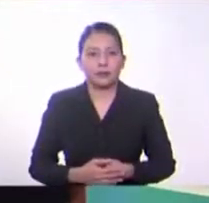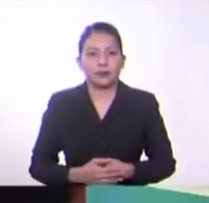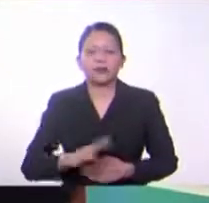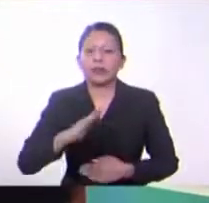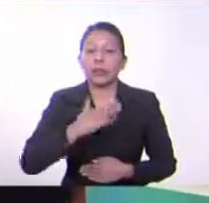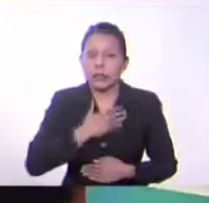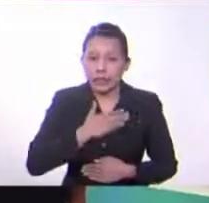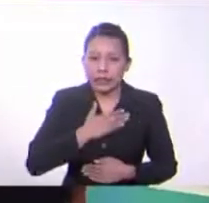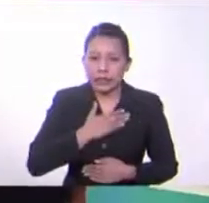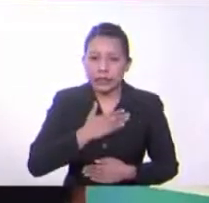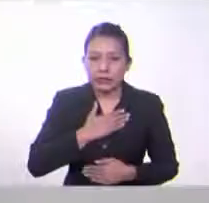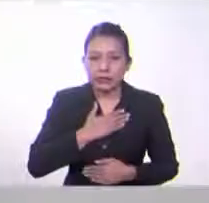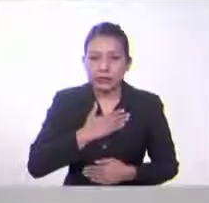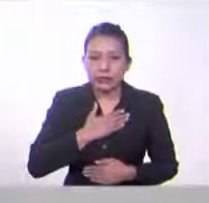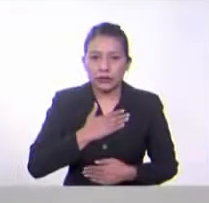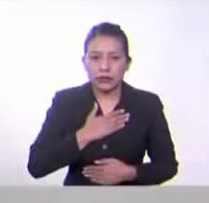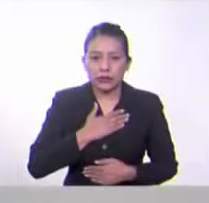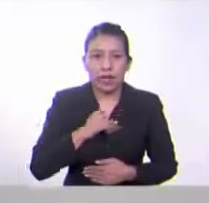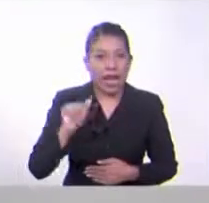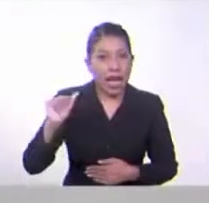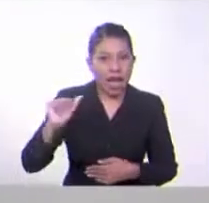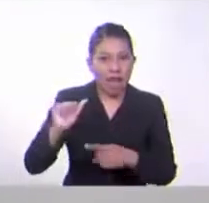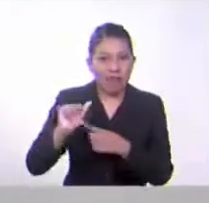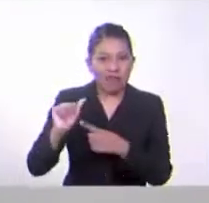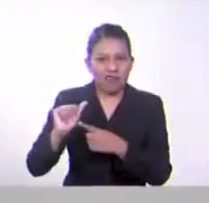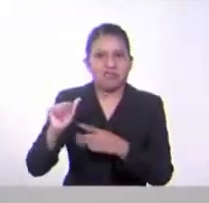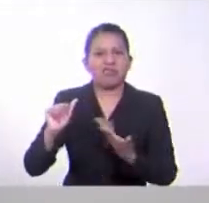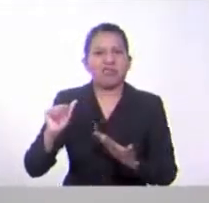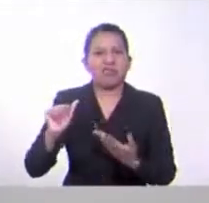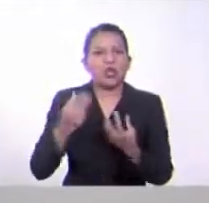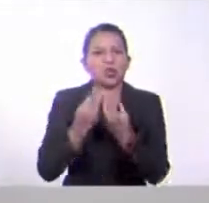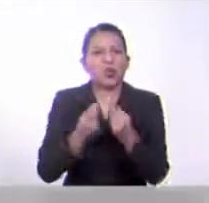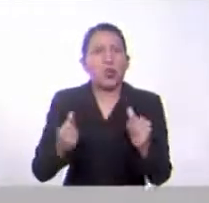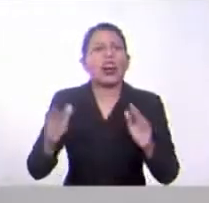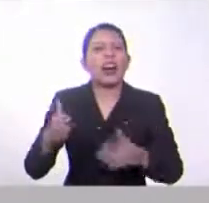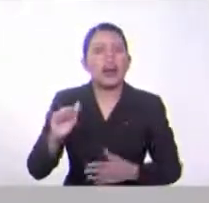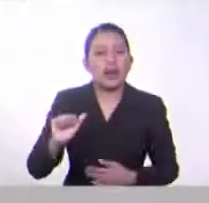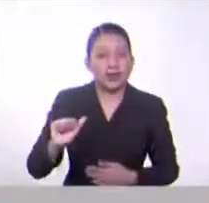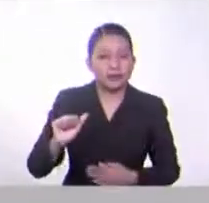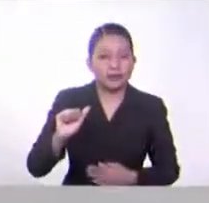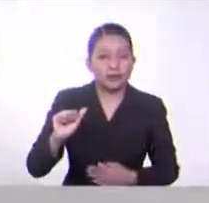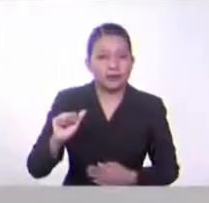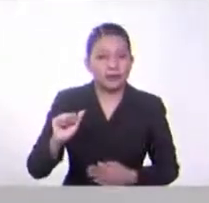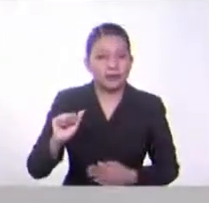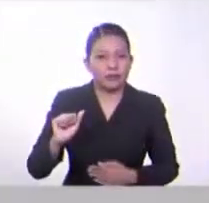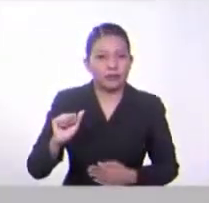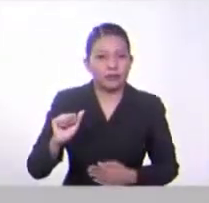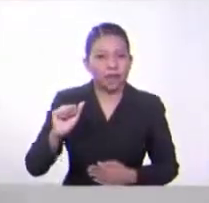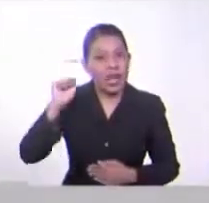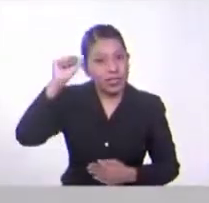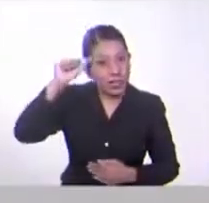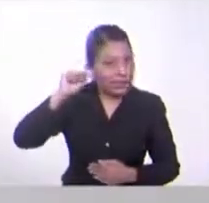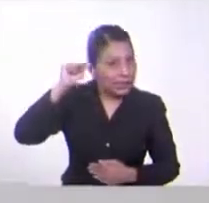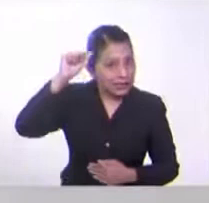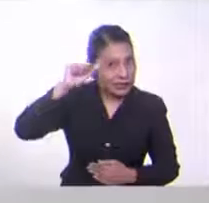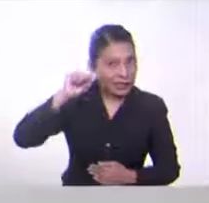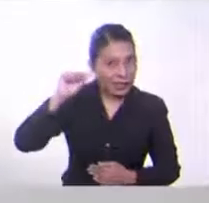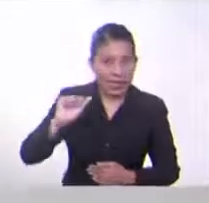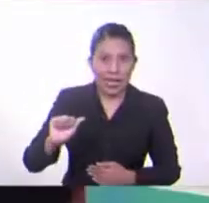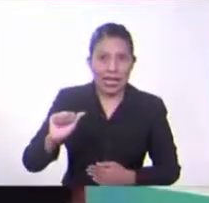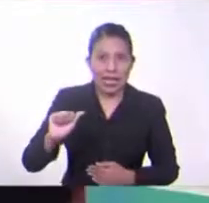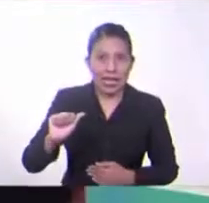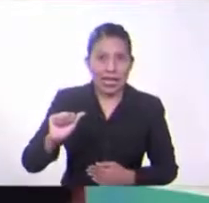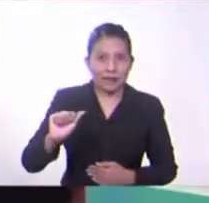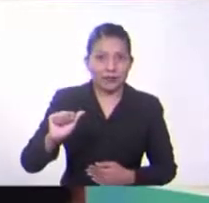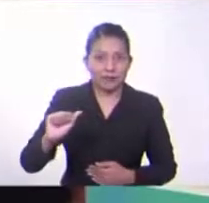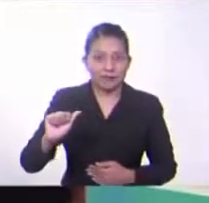Tenemos una situación que vamos a resolver, así que vamos a ir planteando nuestro analiza. Bien, te voy a